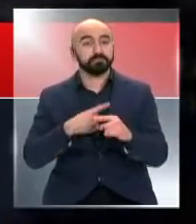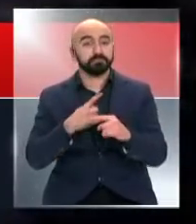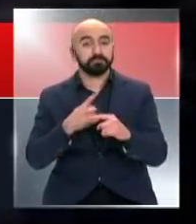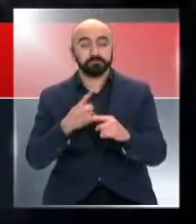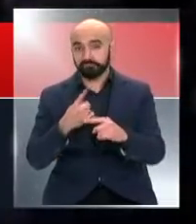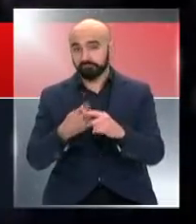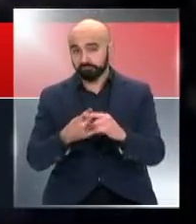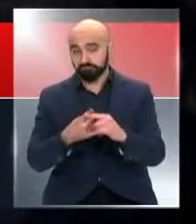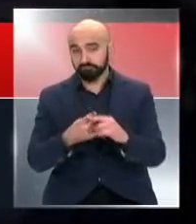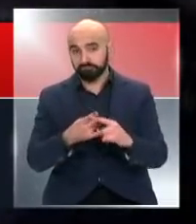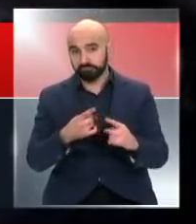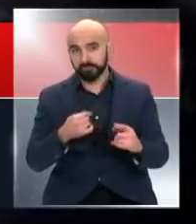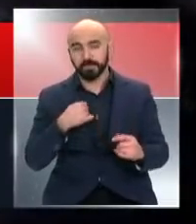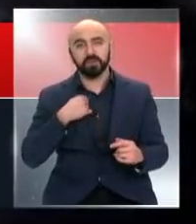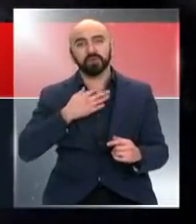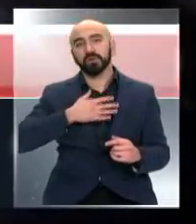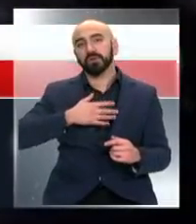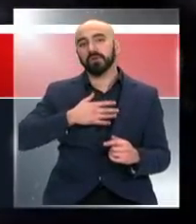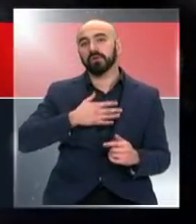dijera